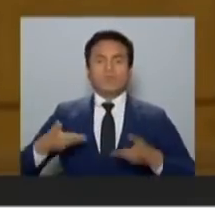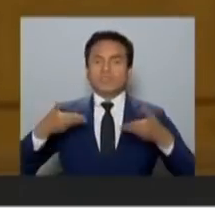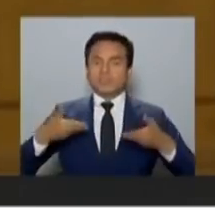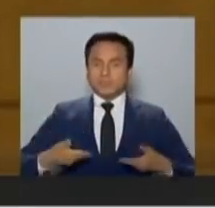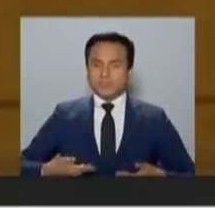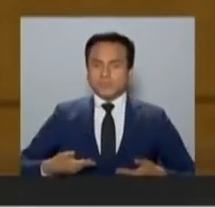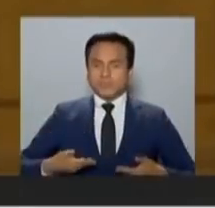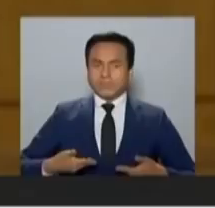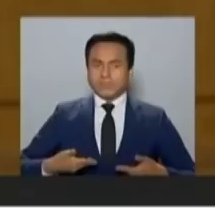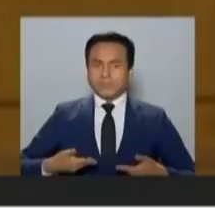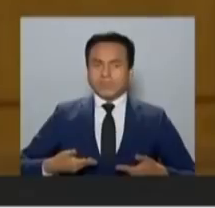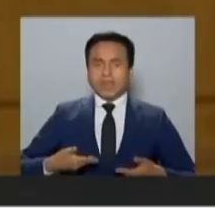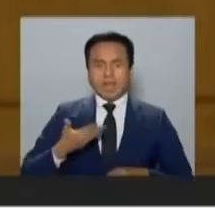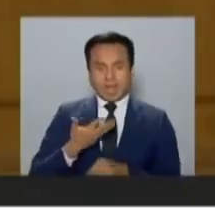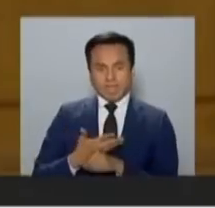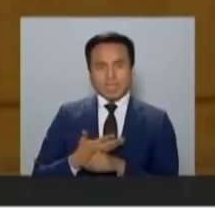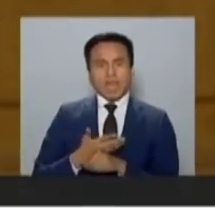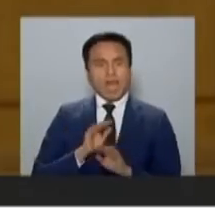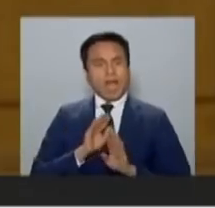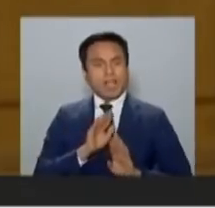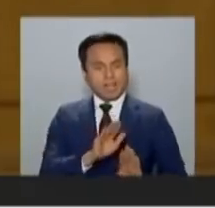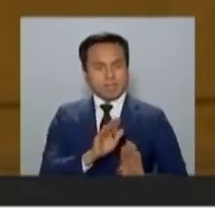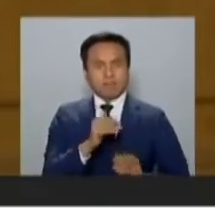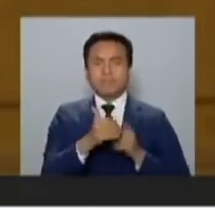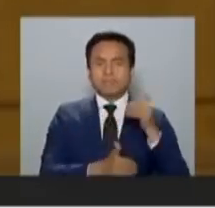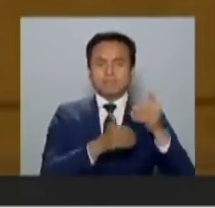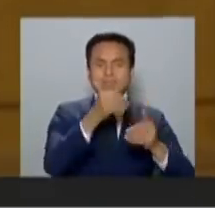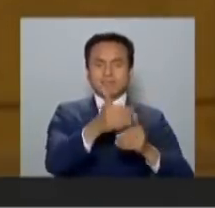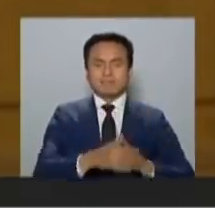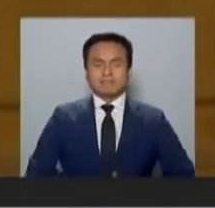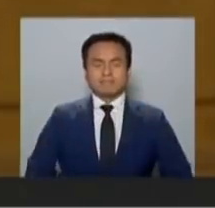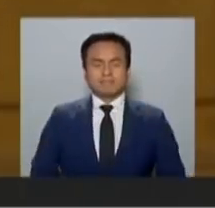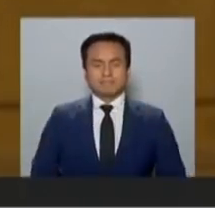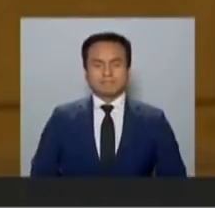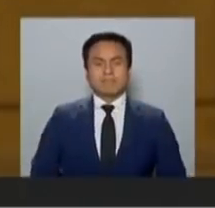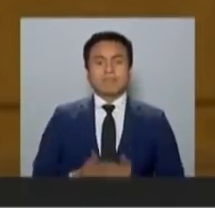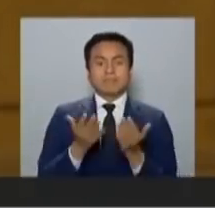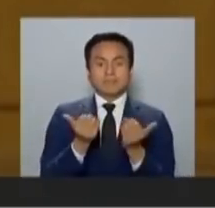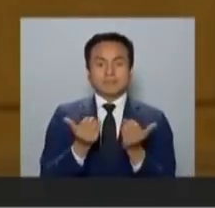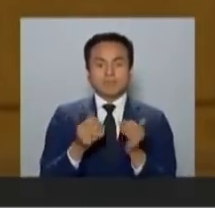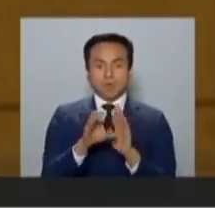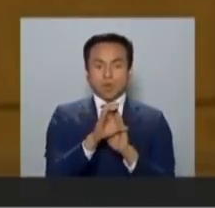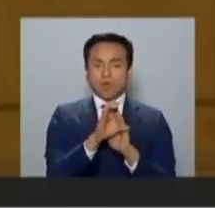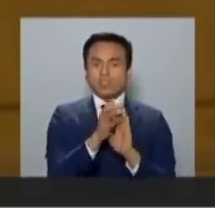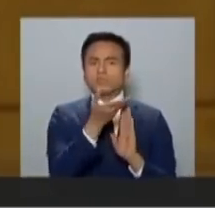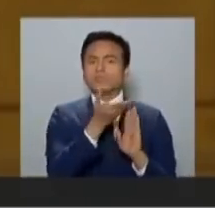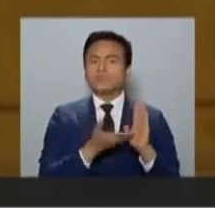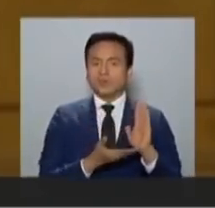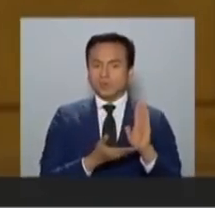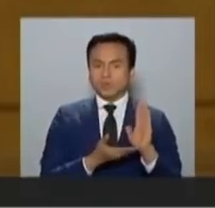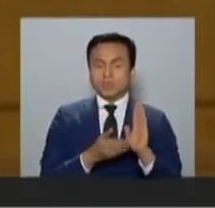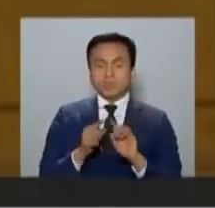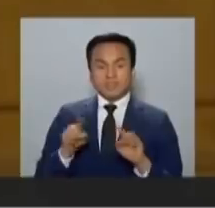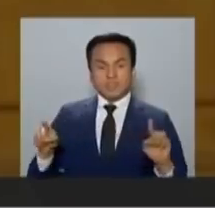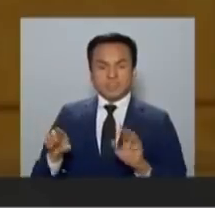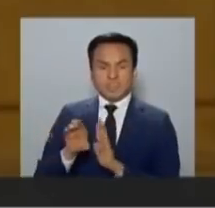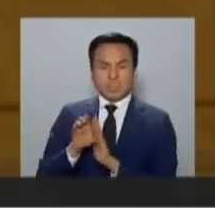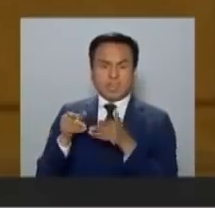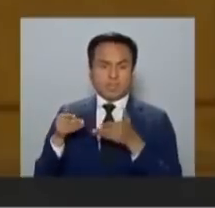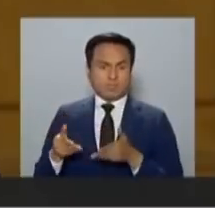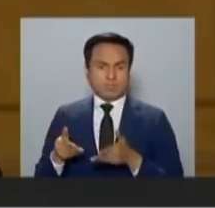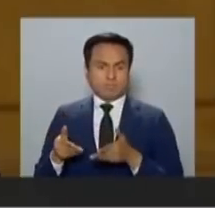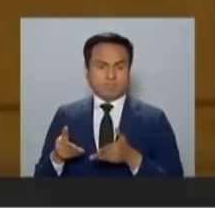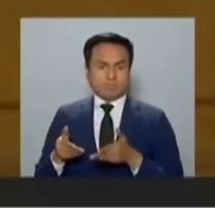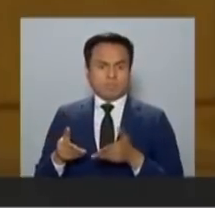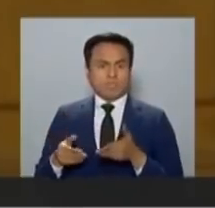cooperación internacional porque es un proyecto de ley que prácticamente no tiene fondos para su implementación. Y luego está abordar